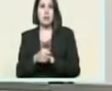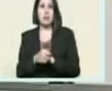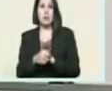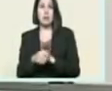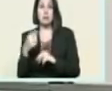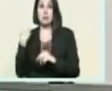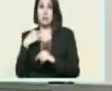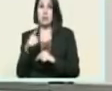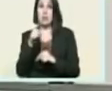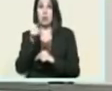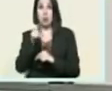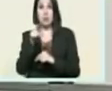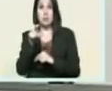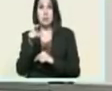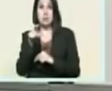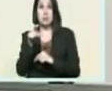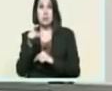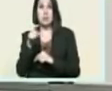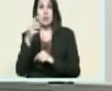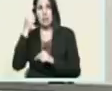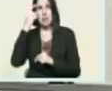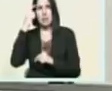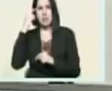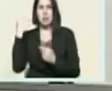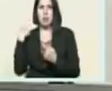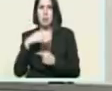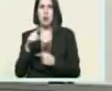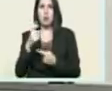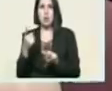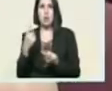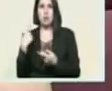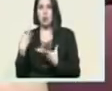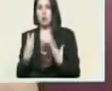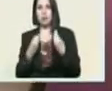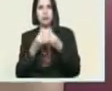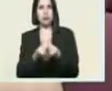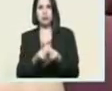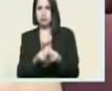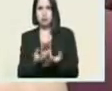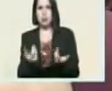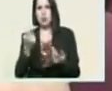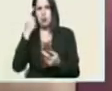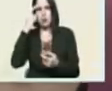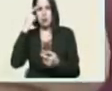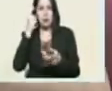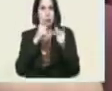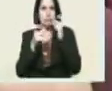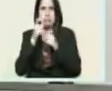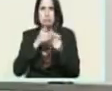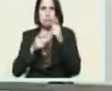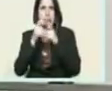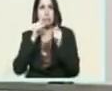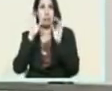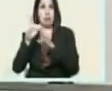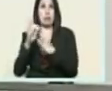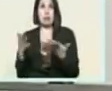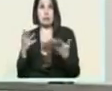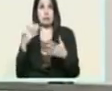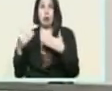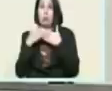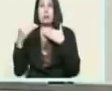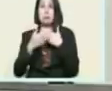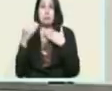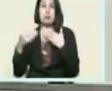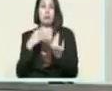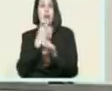Si yo hubiera tenido este billete, que ya sabía que lo teníamos, pero no me lo llevé, pues no sabía que el interrogatorio iba a ser con esos